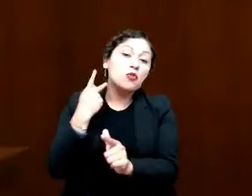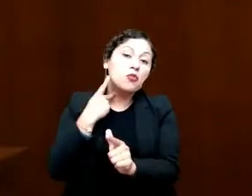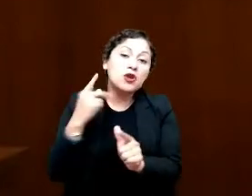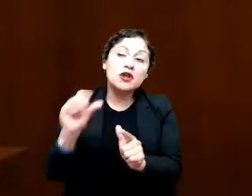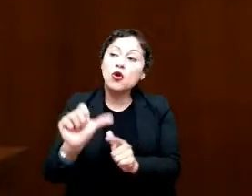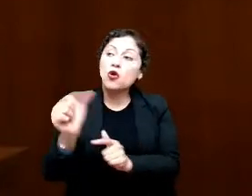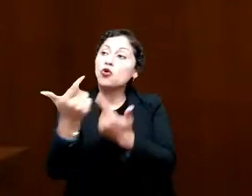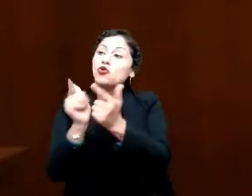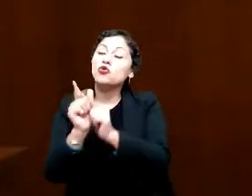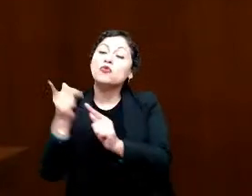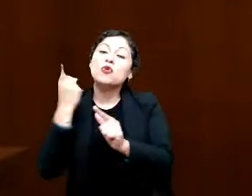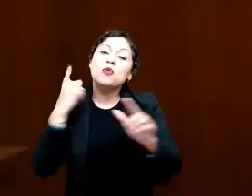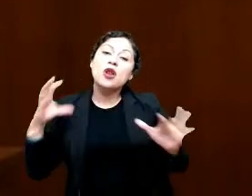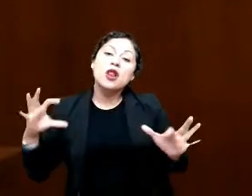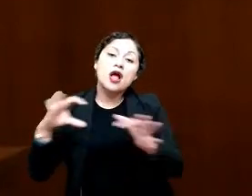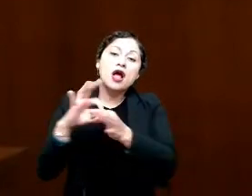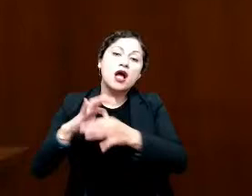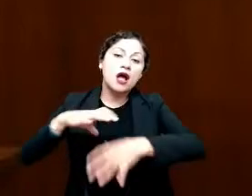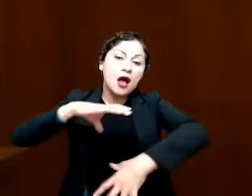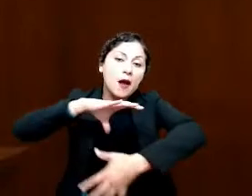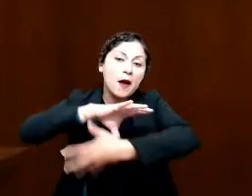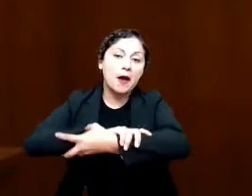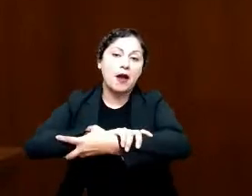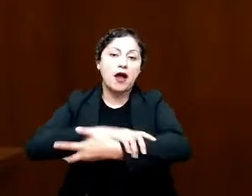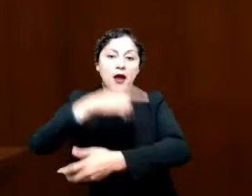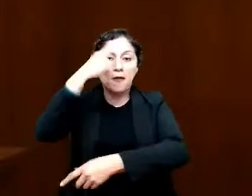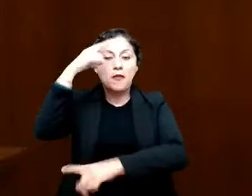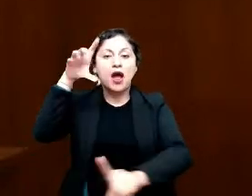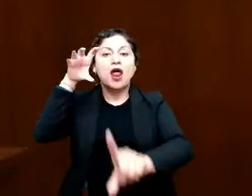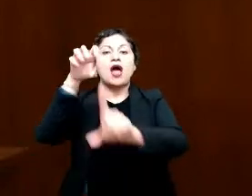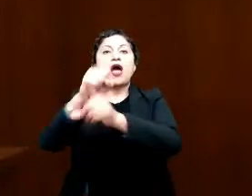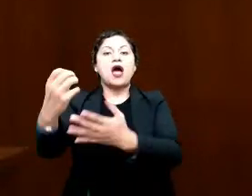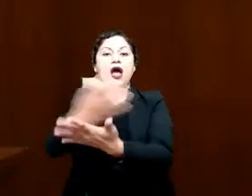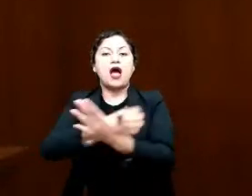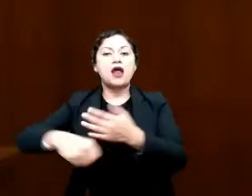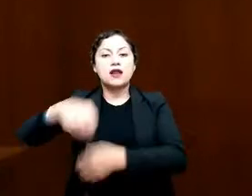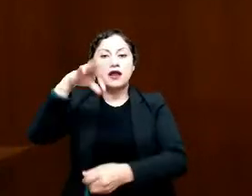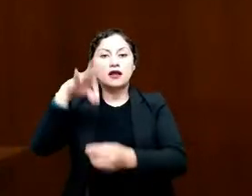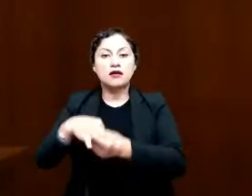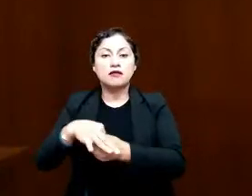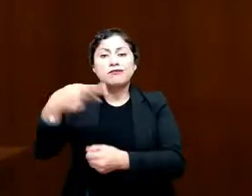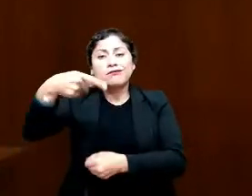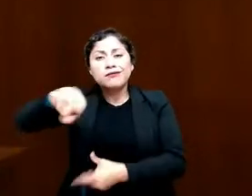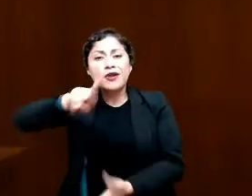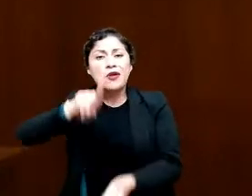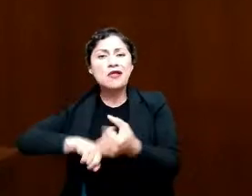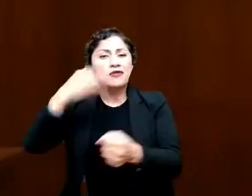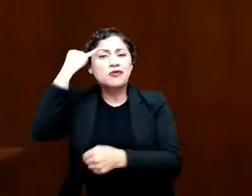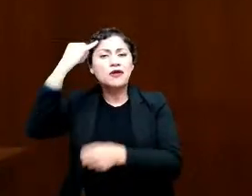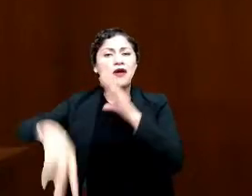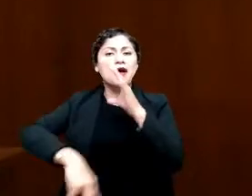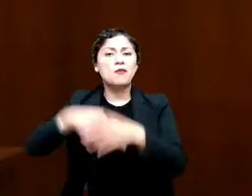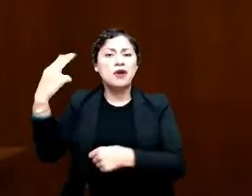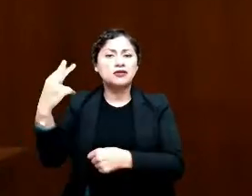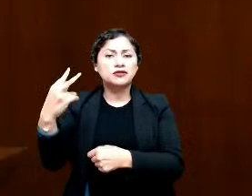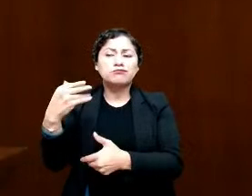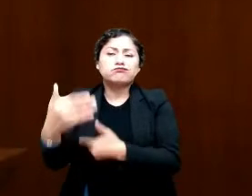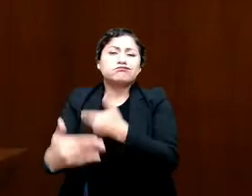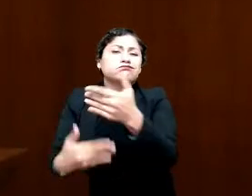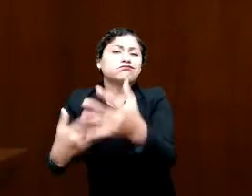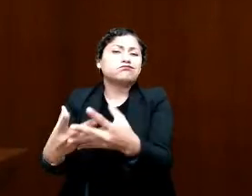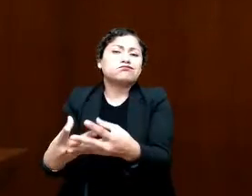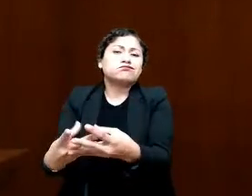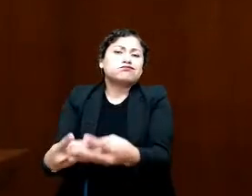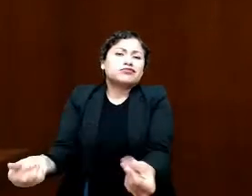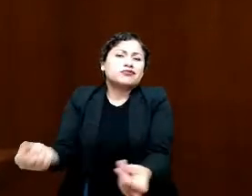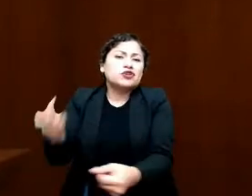elecciones y ejercer el gobierno carentes de ideología, pronto se olvidan los compromisos y a lo más